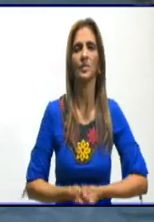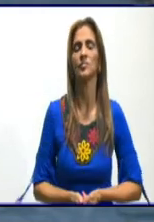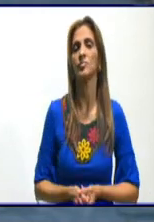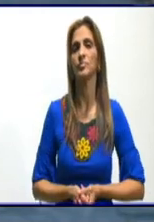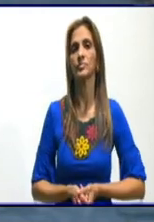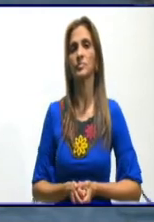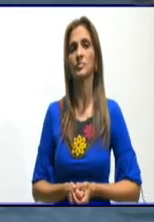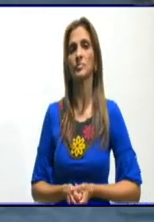más de 1800 pero